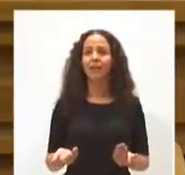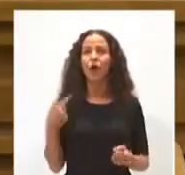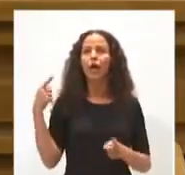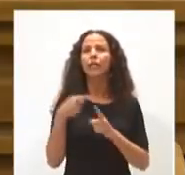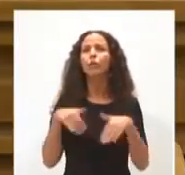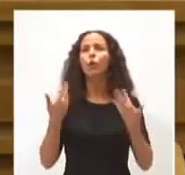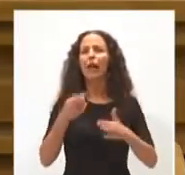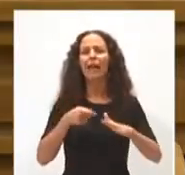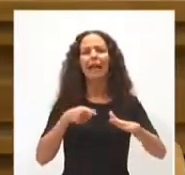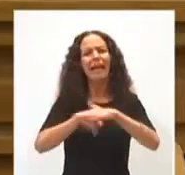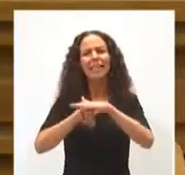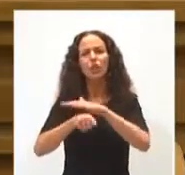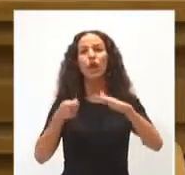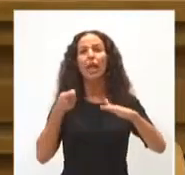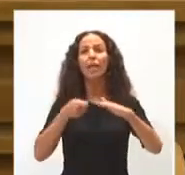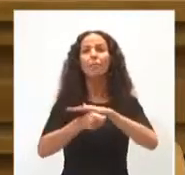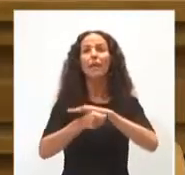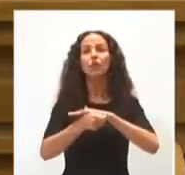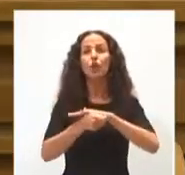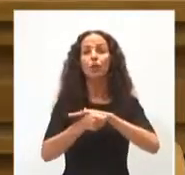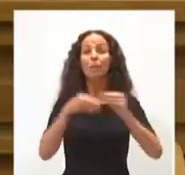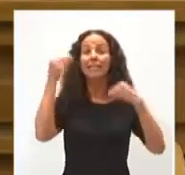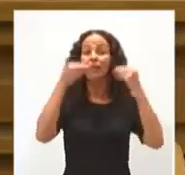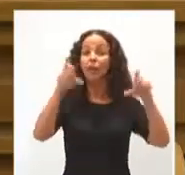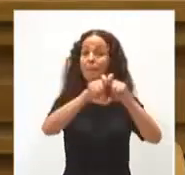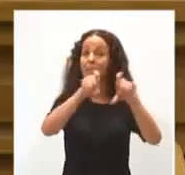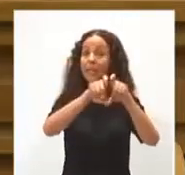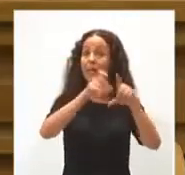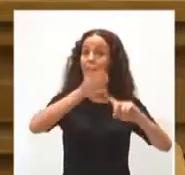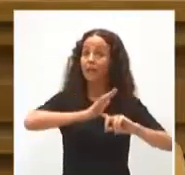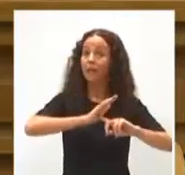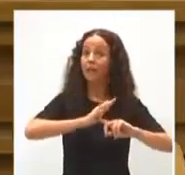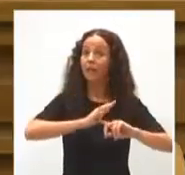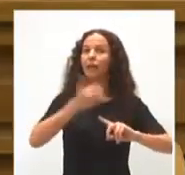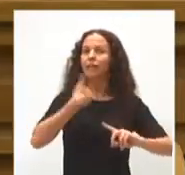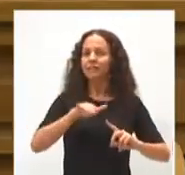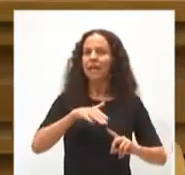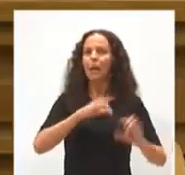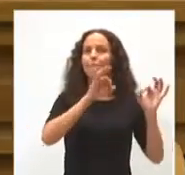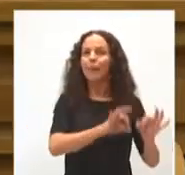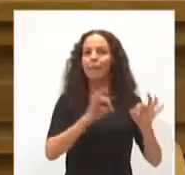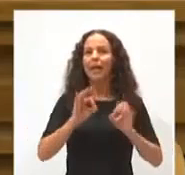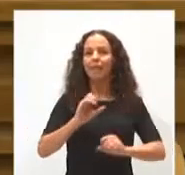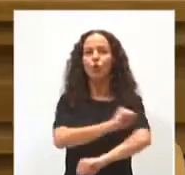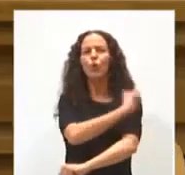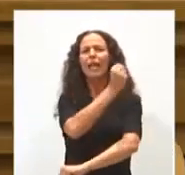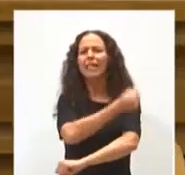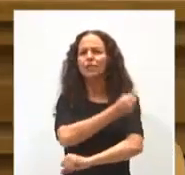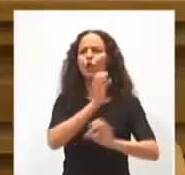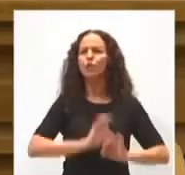tener en inversiones y pensando en las empresas de castilla-la mancha' estamos habilitando ya y vamos a cerrar un registro especial